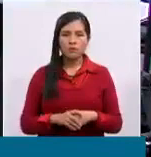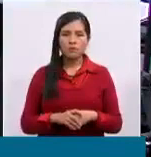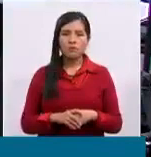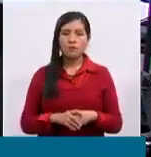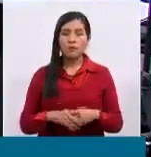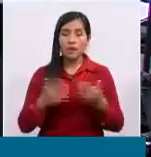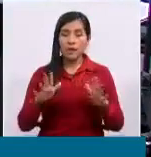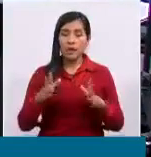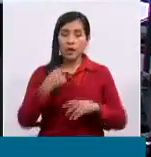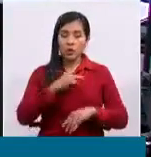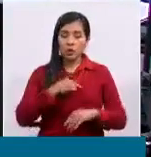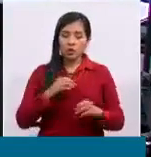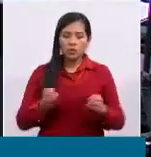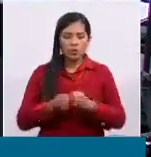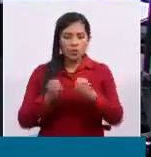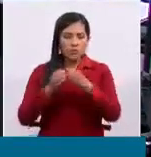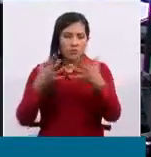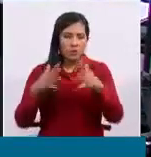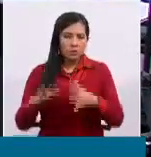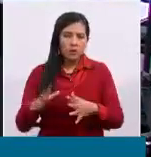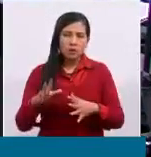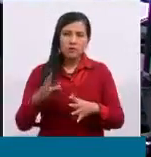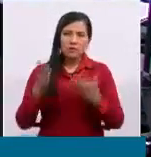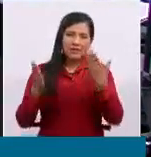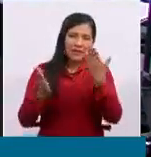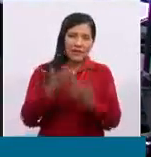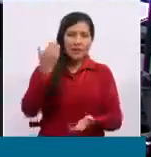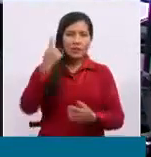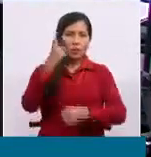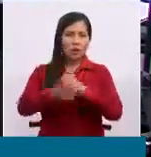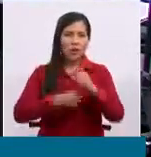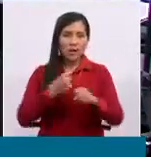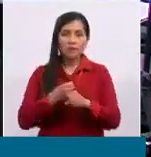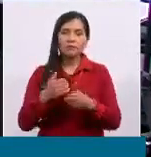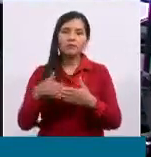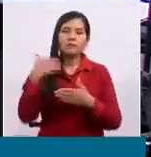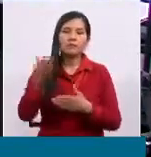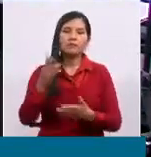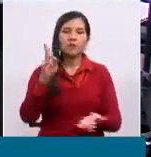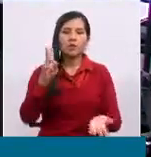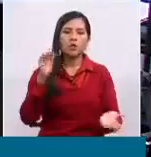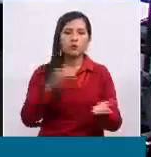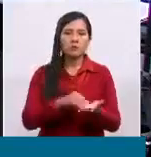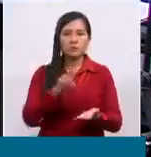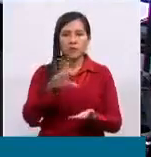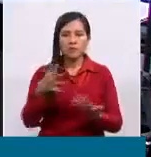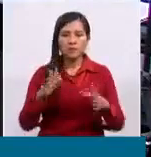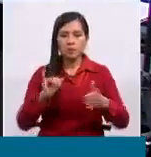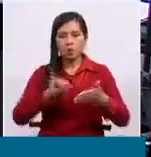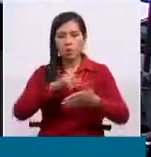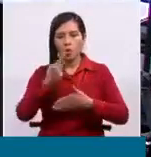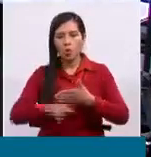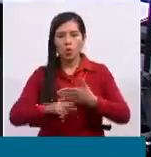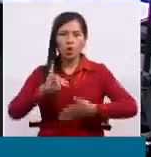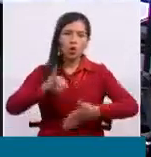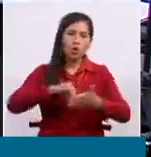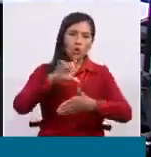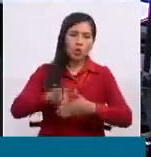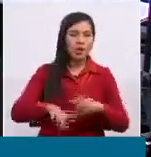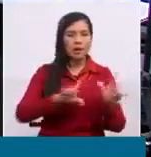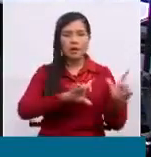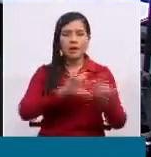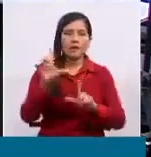Bueno, de acuerdo a lo estimado que es un plazo menor a un año para el 2023, más o menos entre junio y julio ya estaría la planta